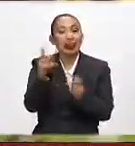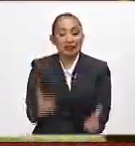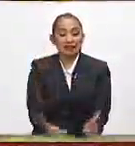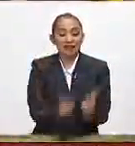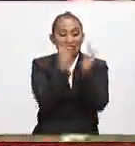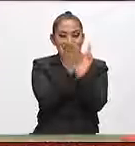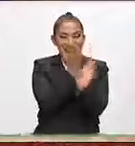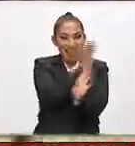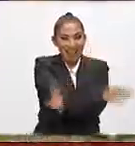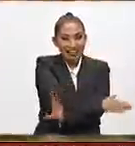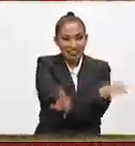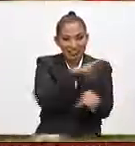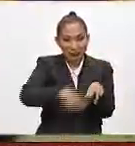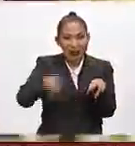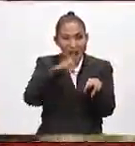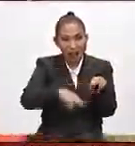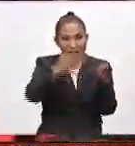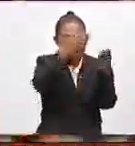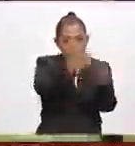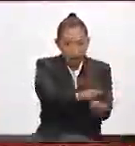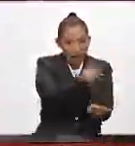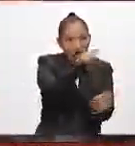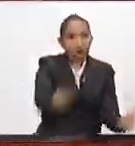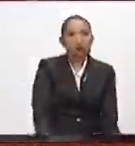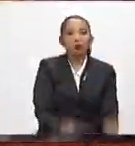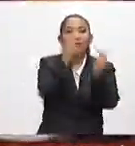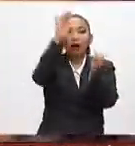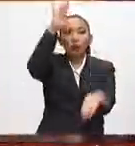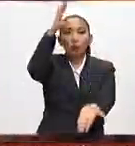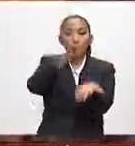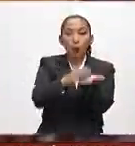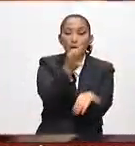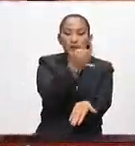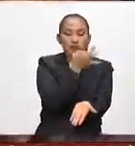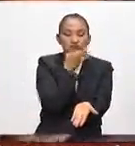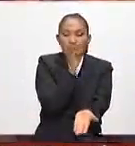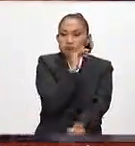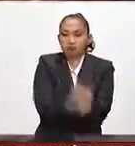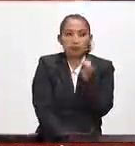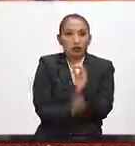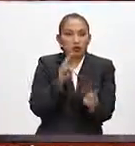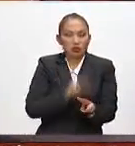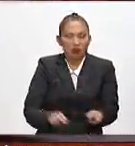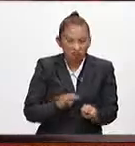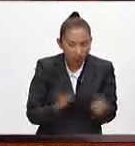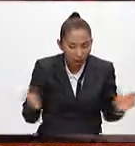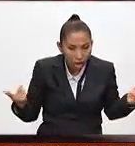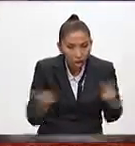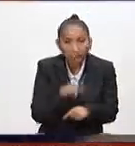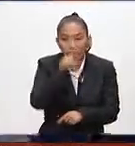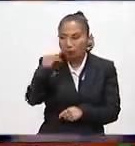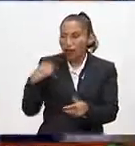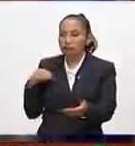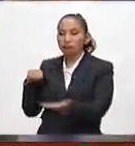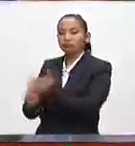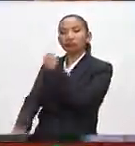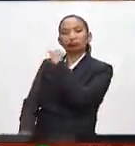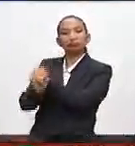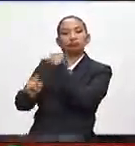venta previa que se tenía con un banco, se vendió en menos de un minuto, en un minuto, todos los boletos y luego estaban en un